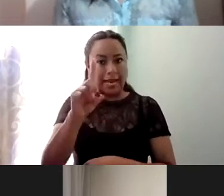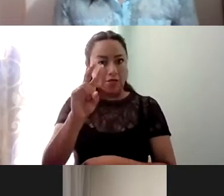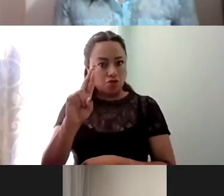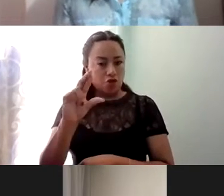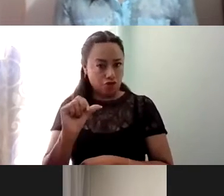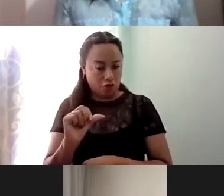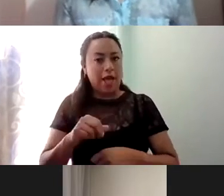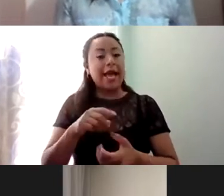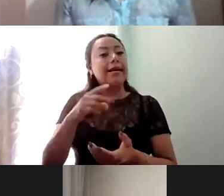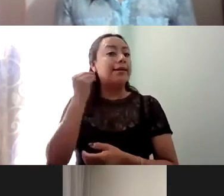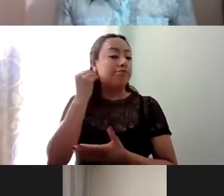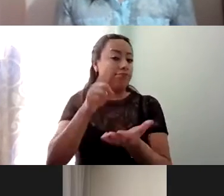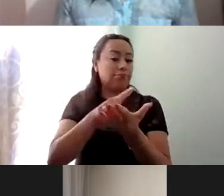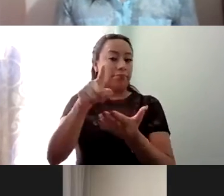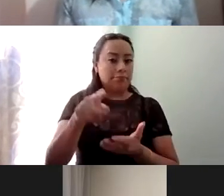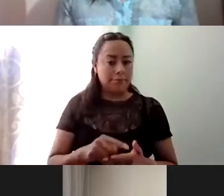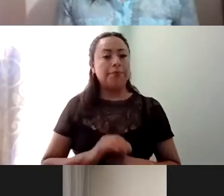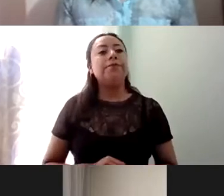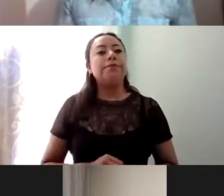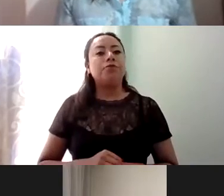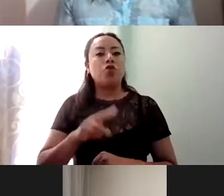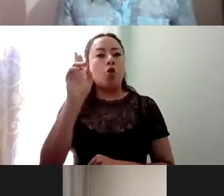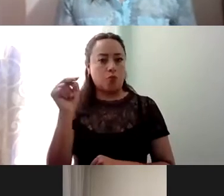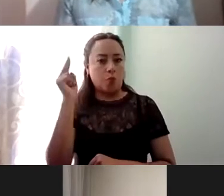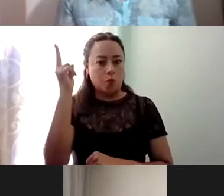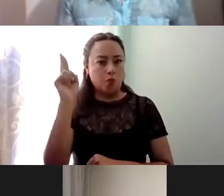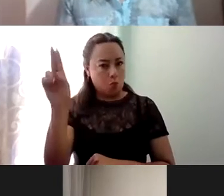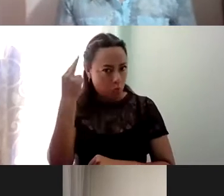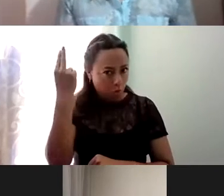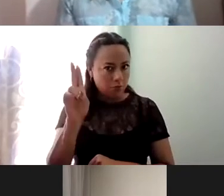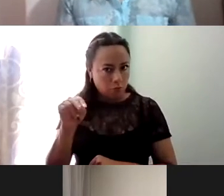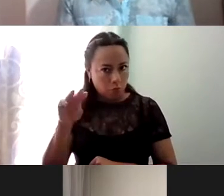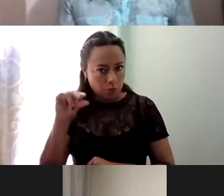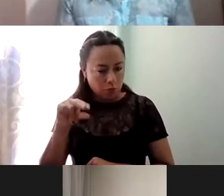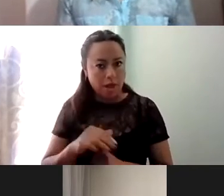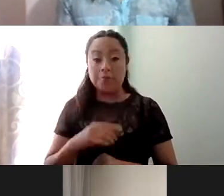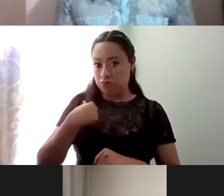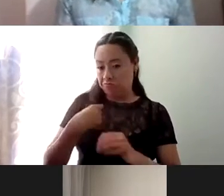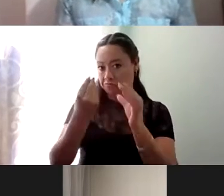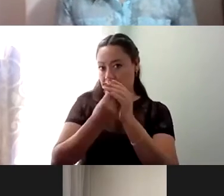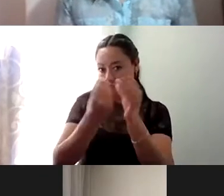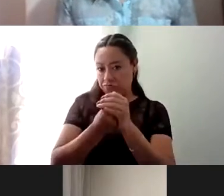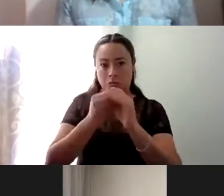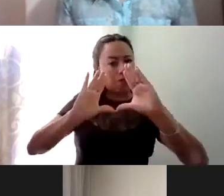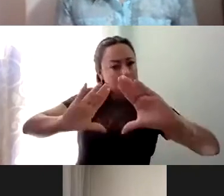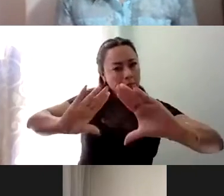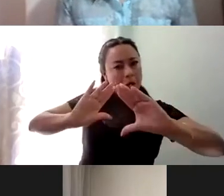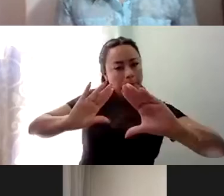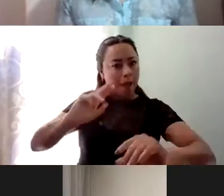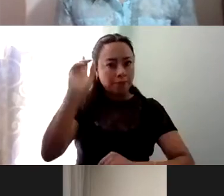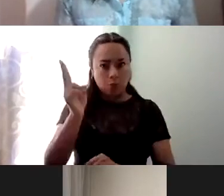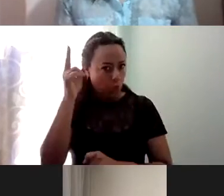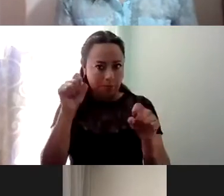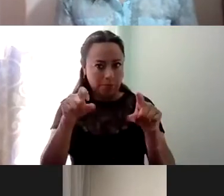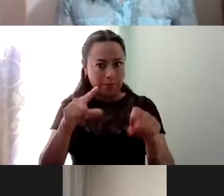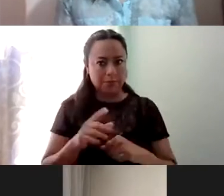Llevo 6 años consecutivos dando clases en el posgrado de la Facultad de Derecho de la UNAM, donde, bueno, he tenido